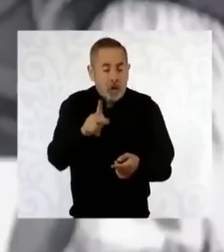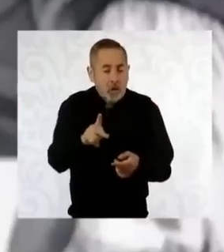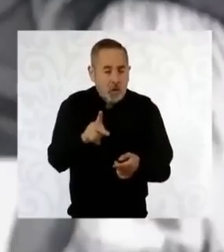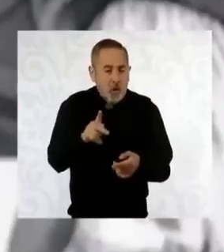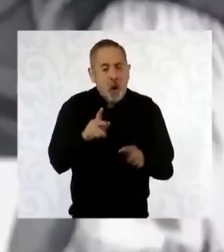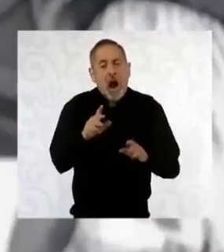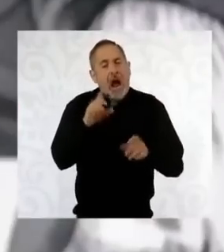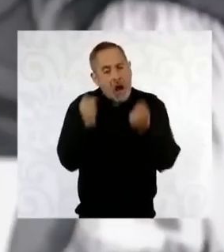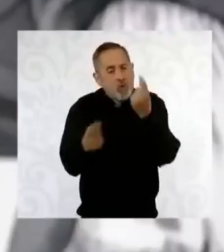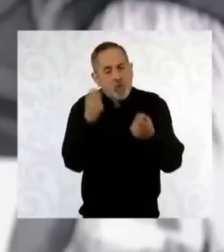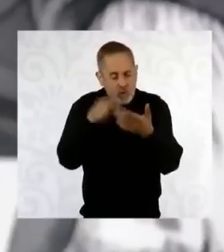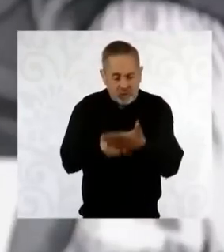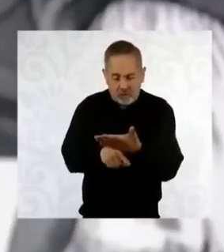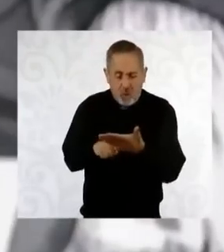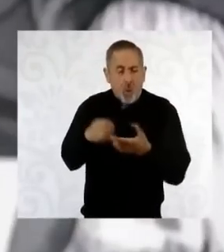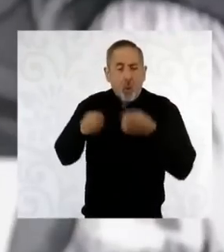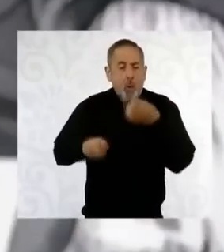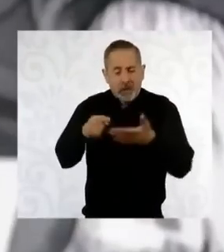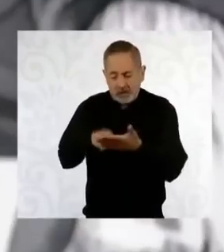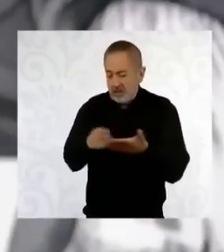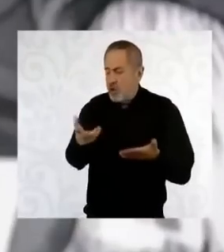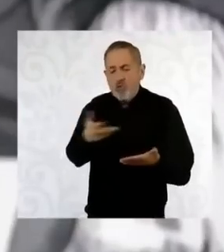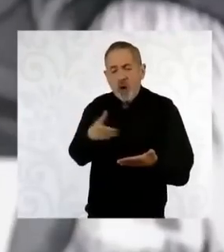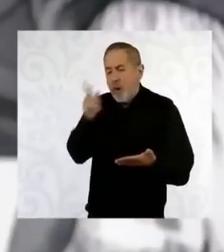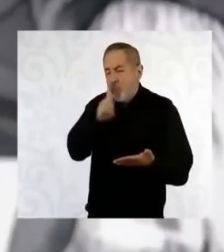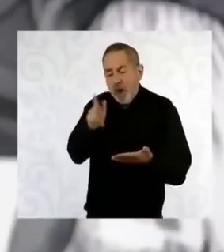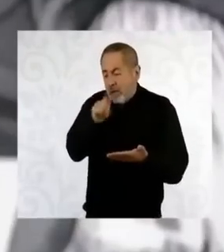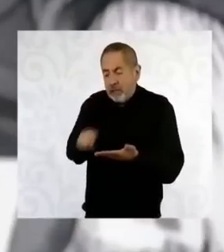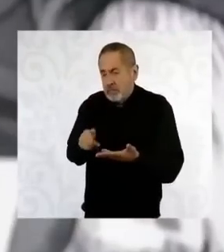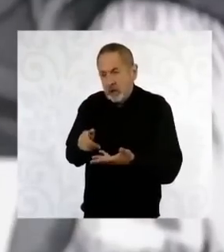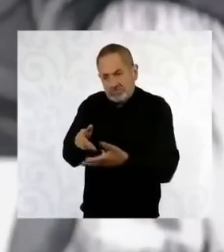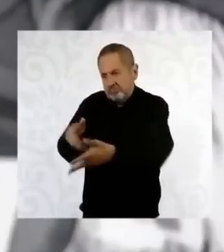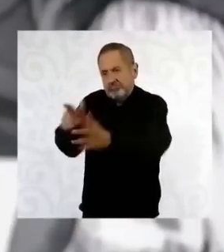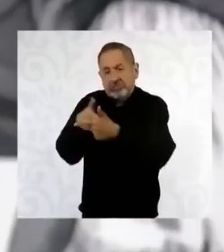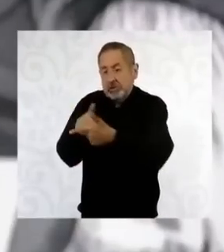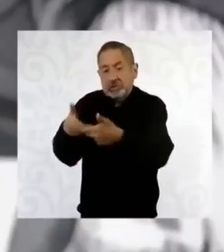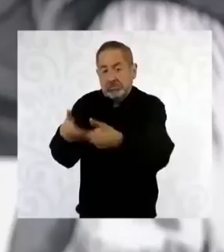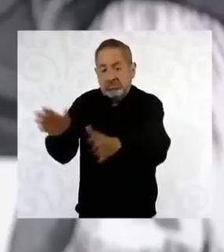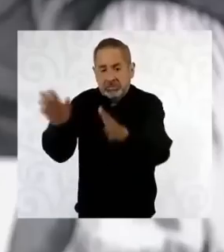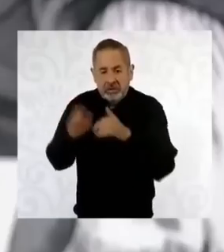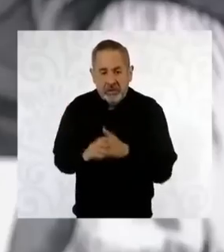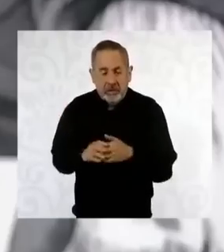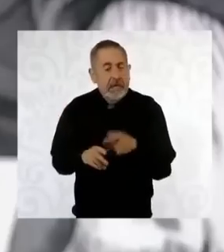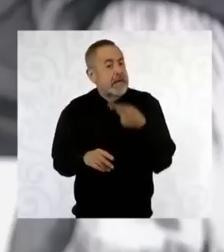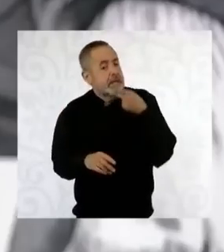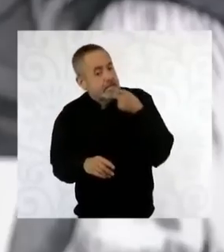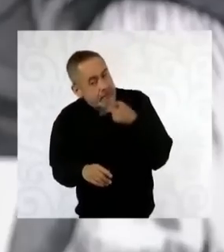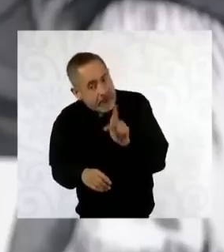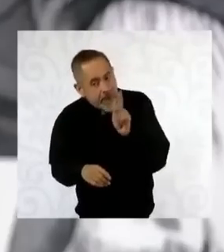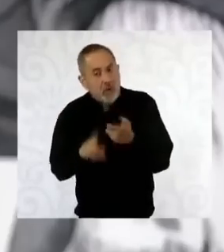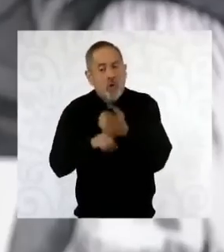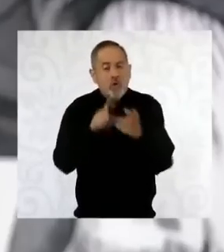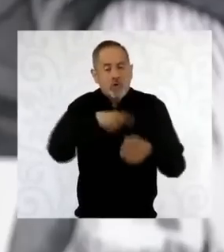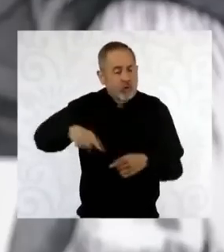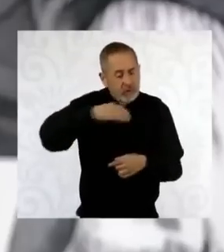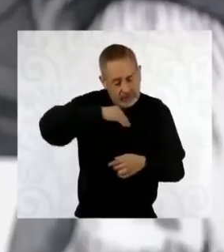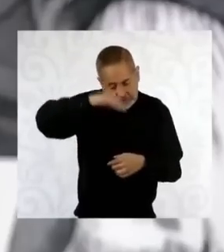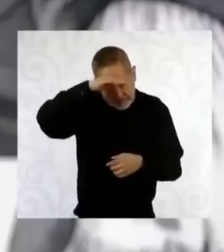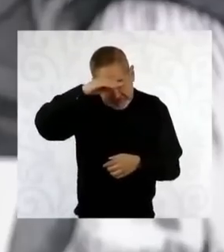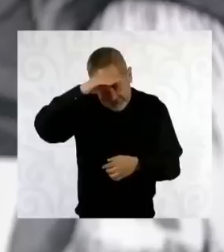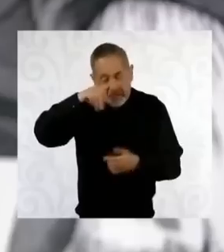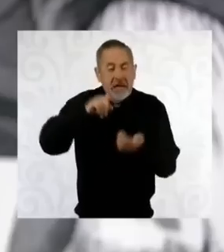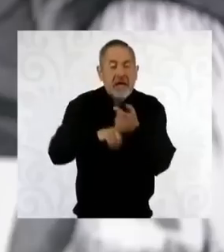delitos que consideramos que frente a la situación que vive el país no deberían estar a criterio del juez si lo lleva